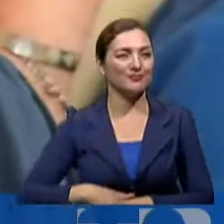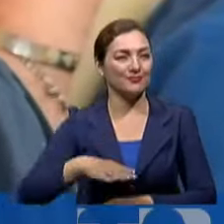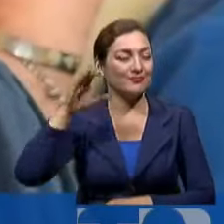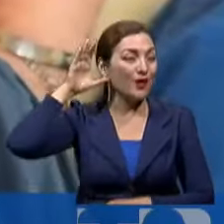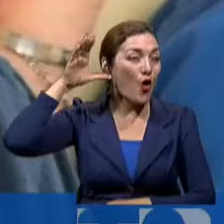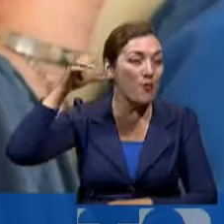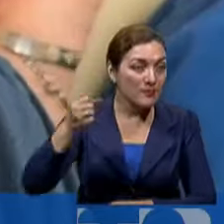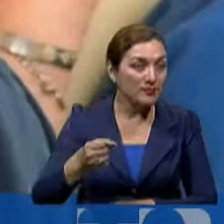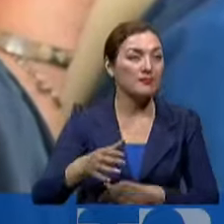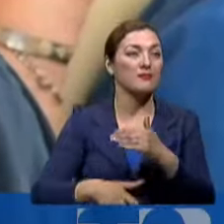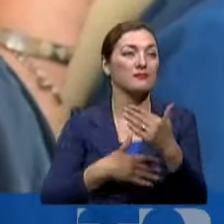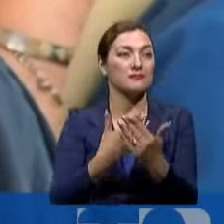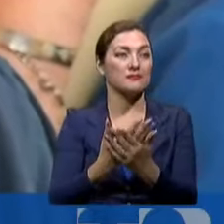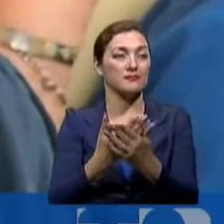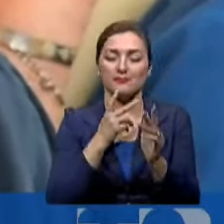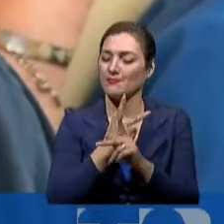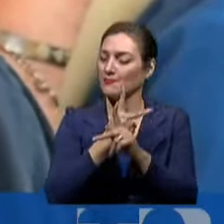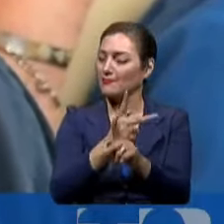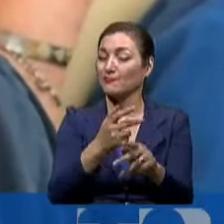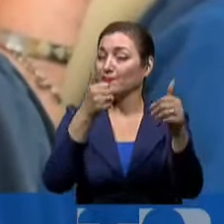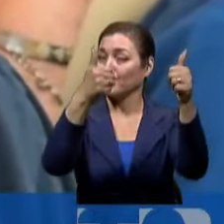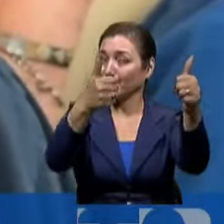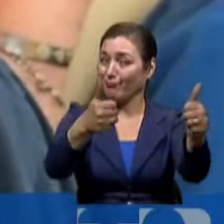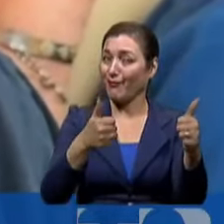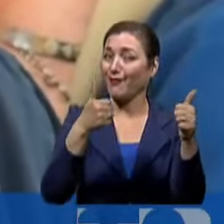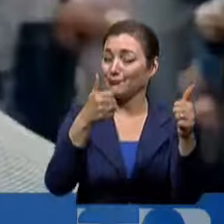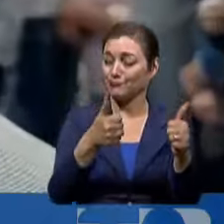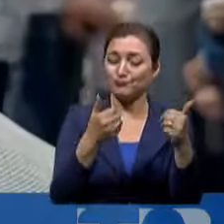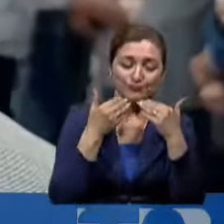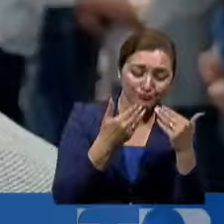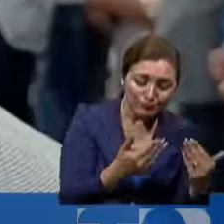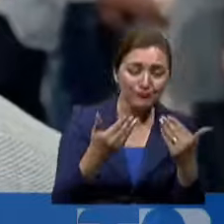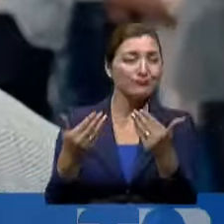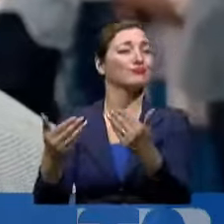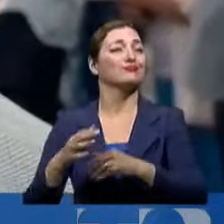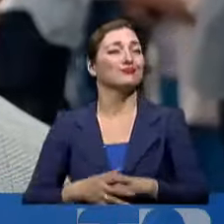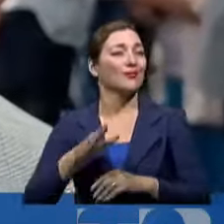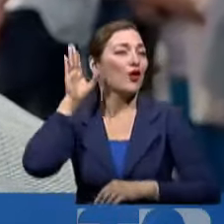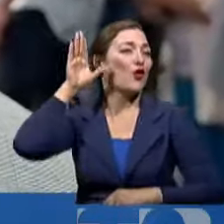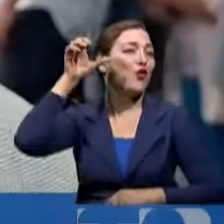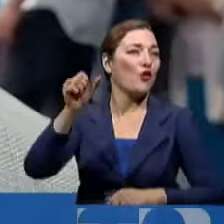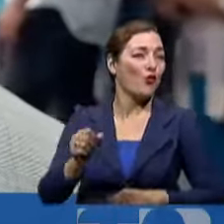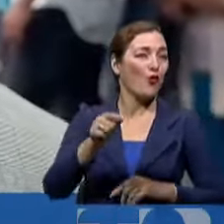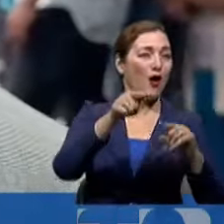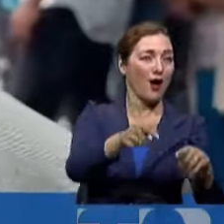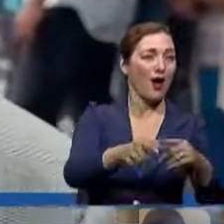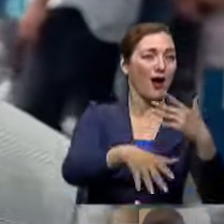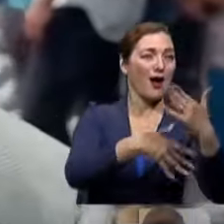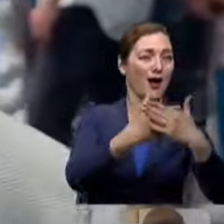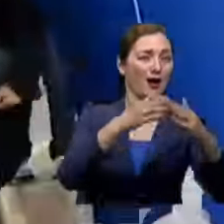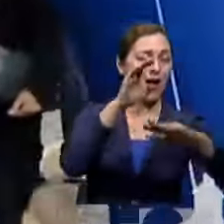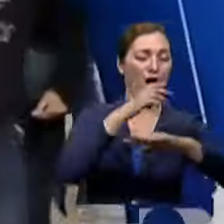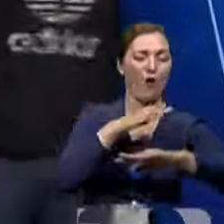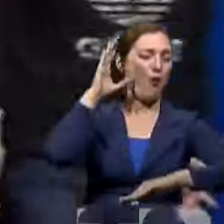Cuenca van a estar bien protegidos y bien tratados. Cuenca es Cuenca, lo demás es Ecuador.